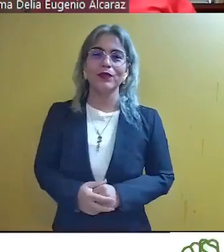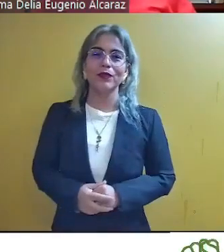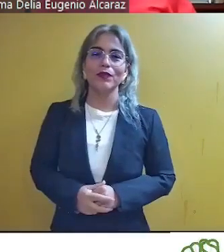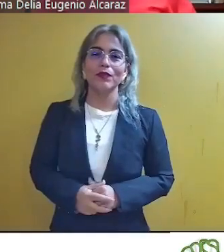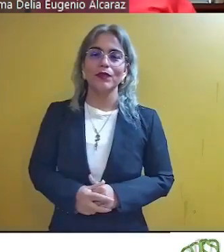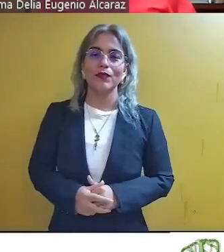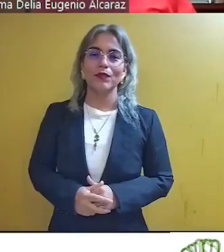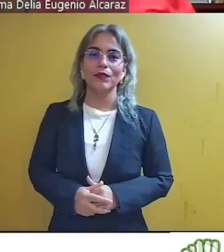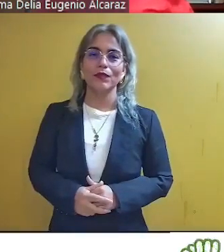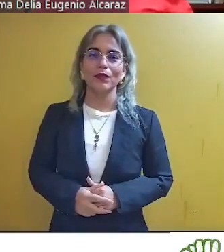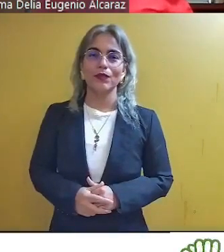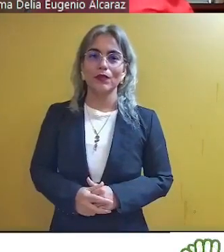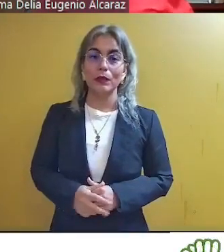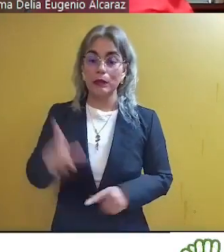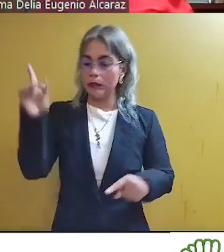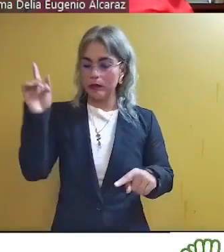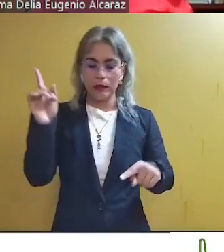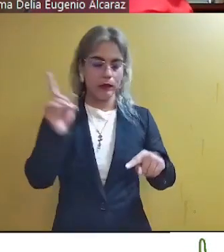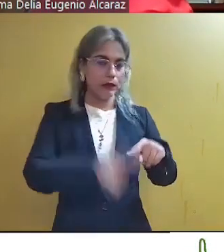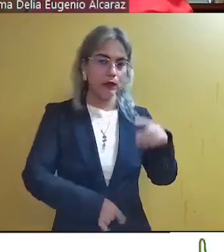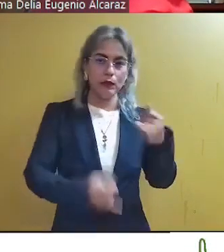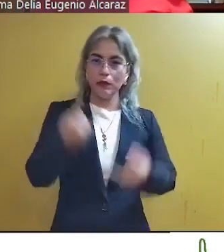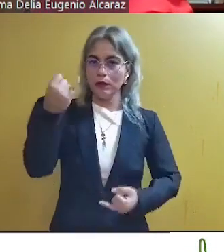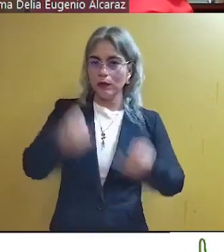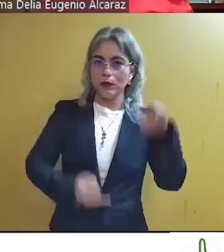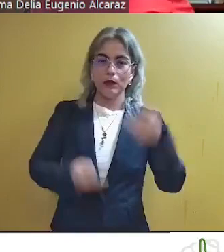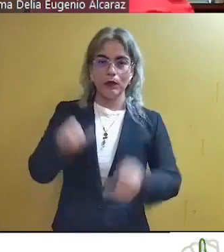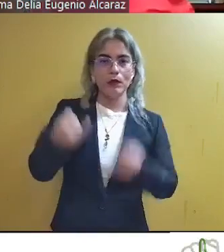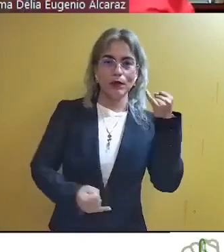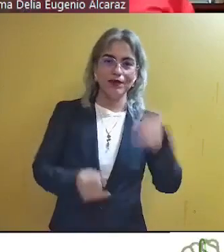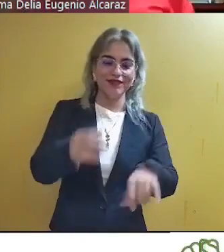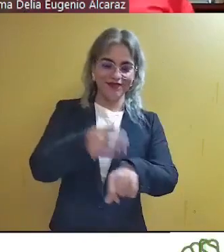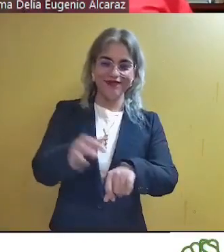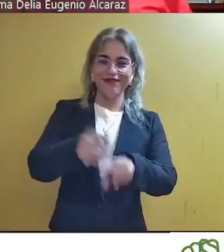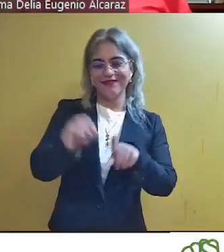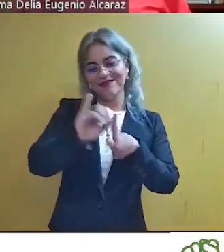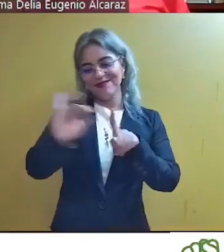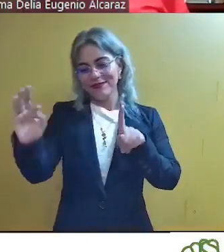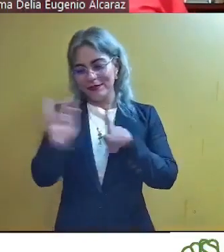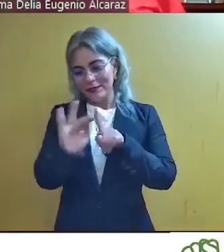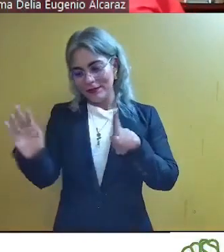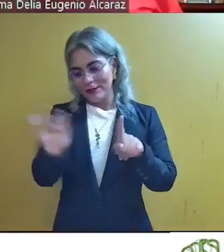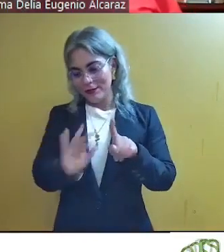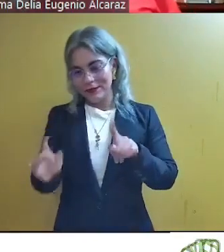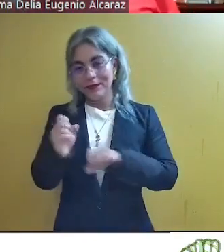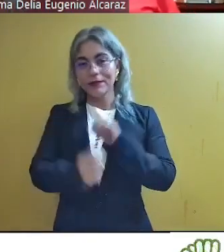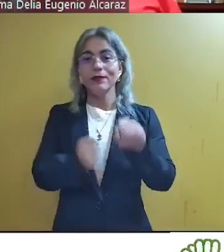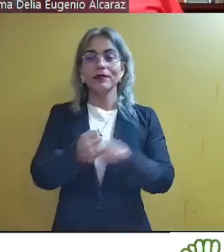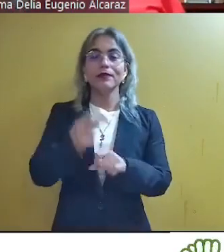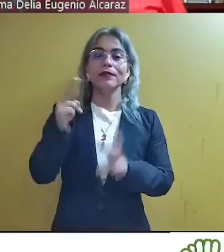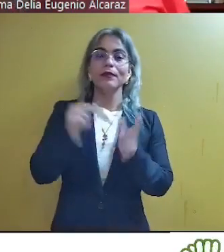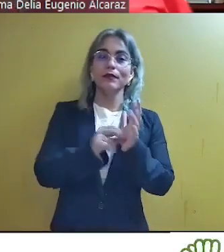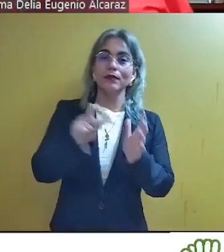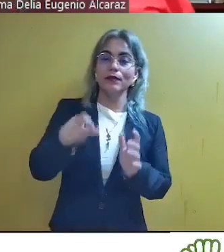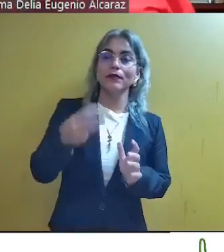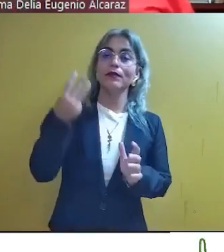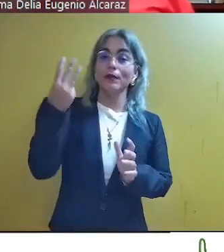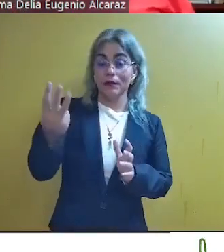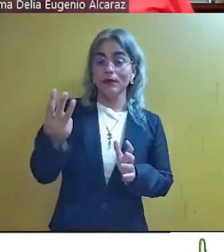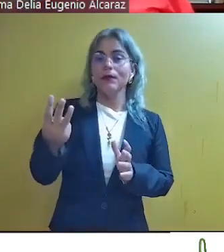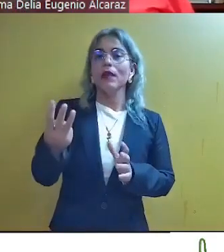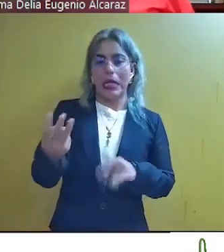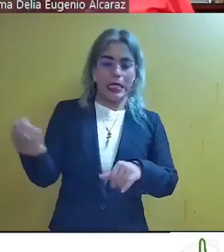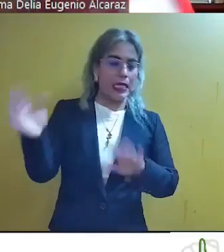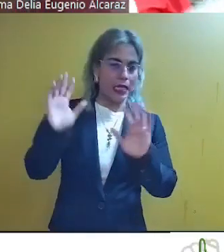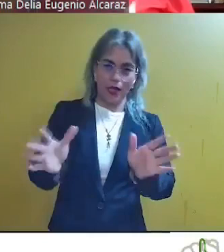Segundo, se desecha de plano el juicio de la ciudadanía identificado con la clave TE, diagonal GEC, diagonal 56, diagonal 2023, por los fundamentos y razones